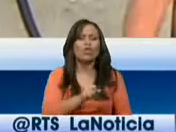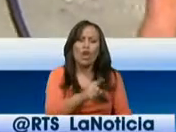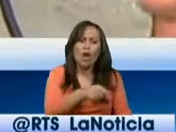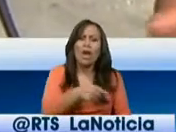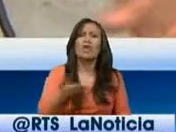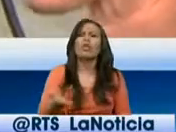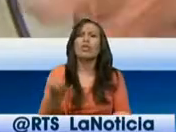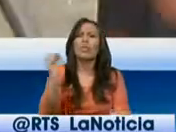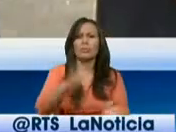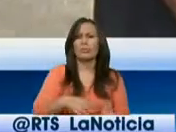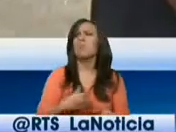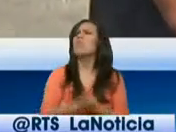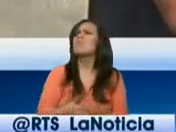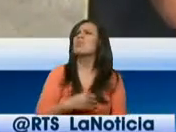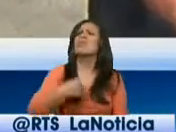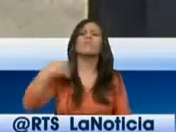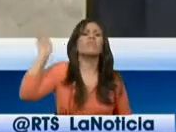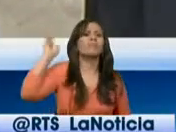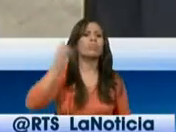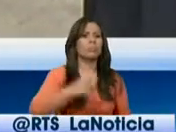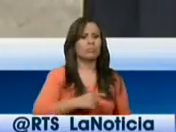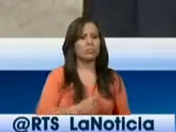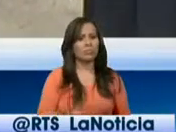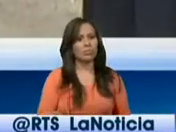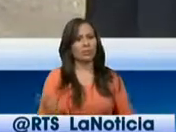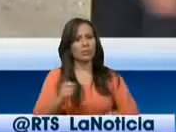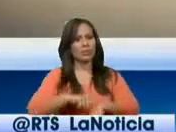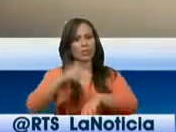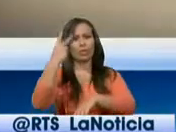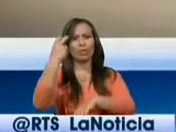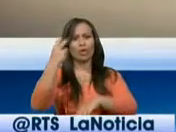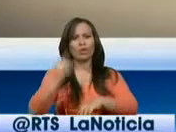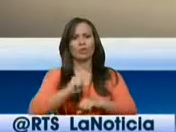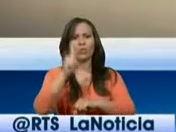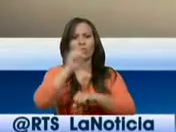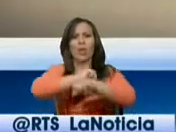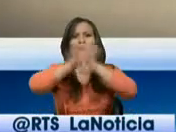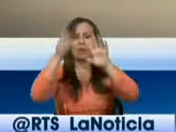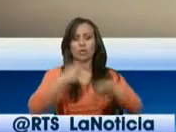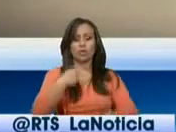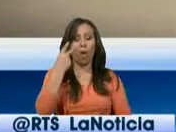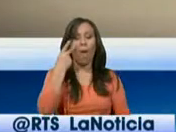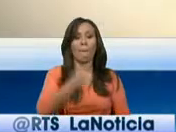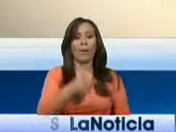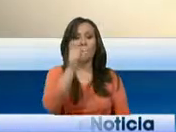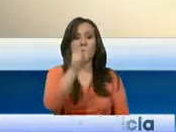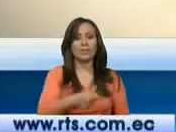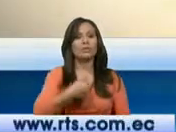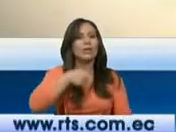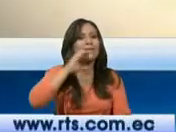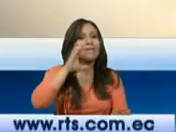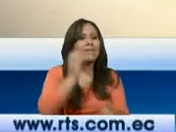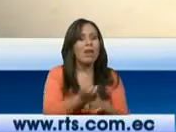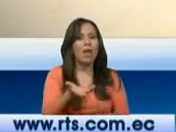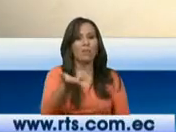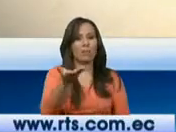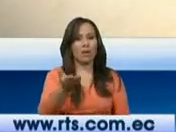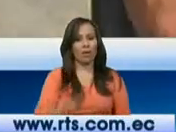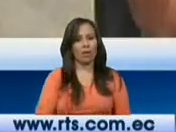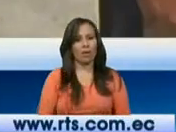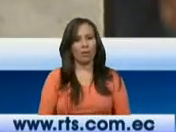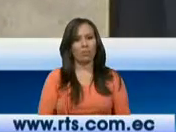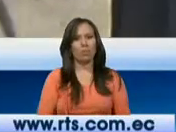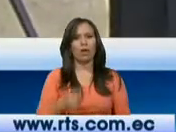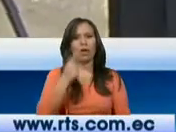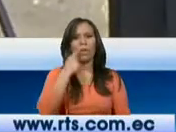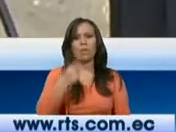vamos a poner la basura? ¿Qué hora? Como a las 12, a la 1 de la mañana era ya. ¿Te lo vio así? ¿Le reclamó? Le reclamé. ¿Qué dijo él?